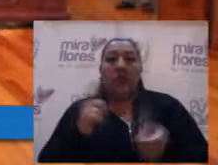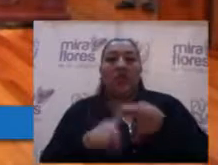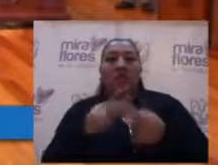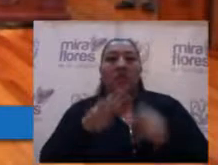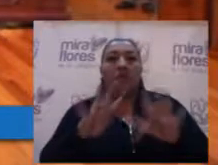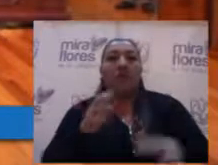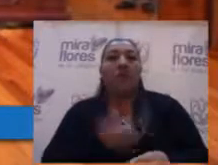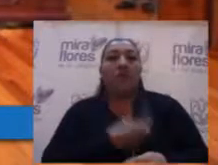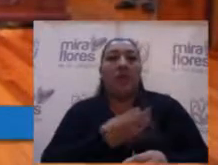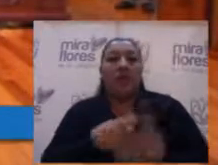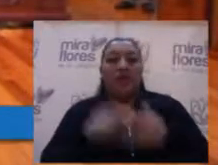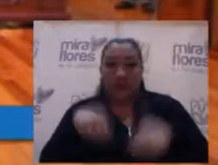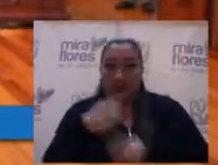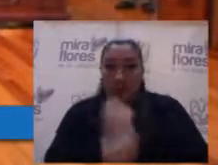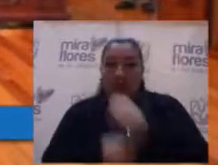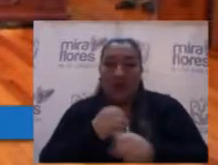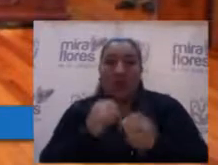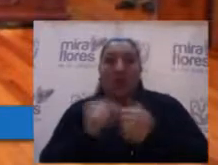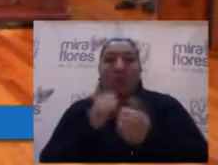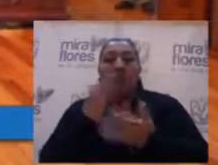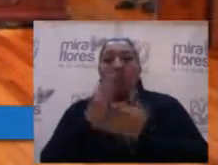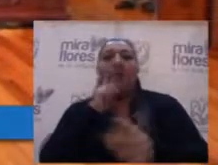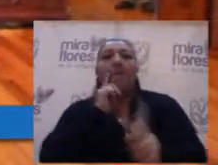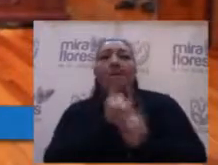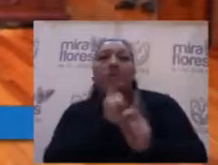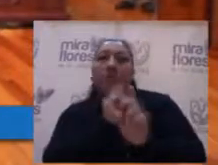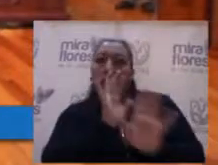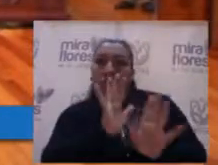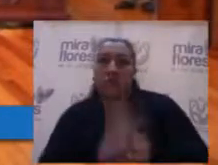29 de mayo del presente año por motivos personales.